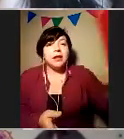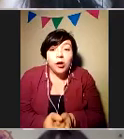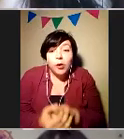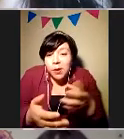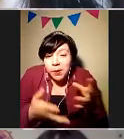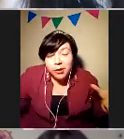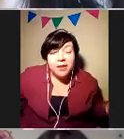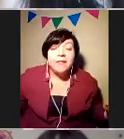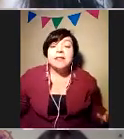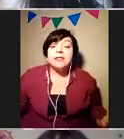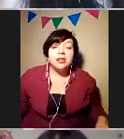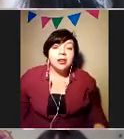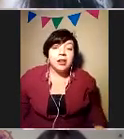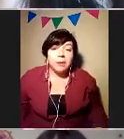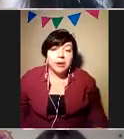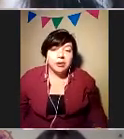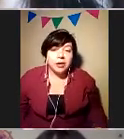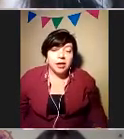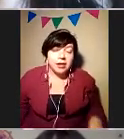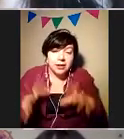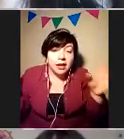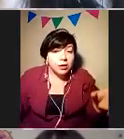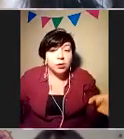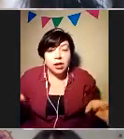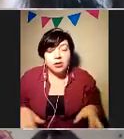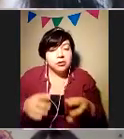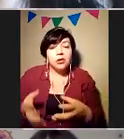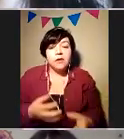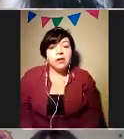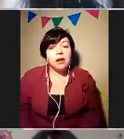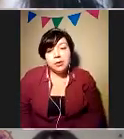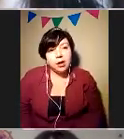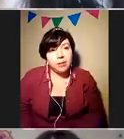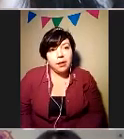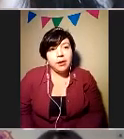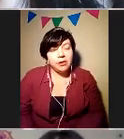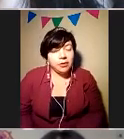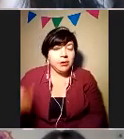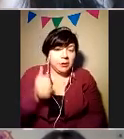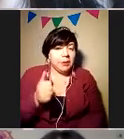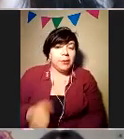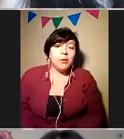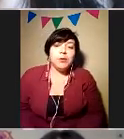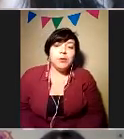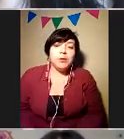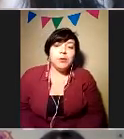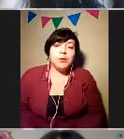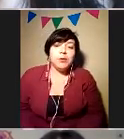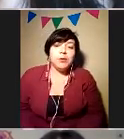habla un poco de y con los cuerpos diversos respecto de distintas industrias, no solo lo gorda respecto de la moda, pero es